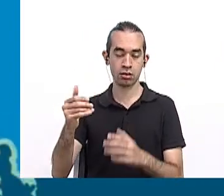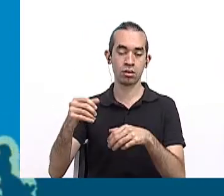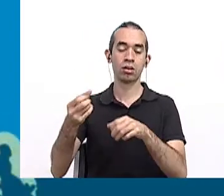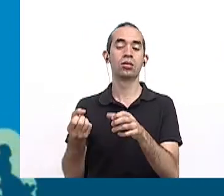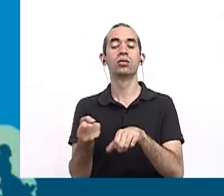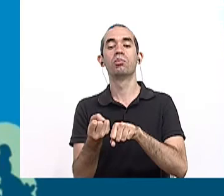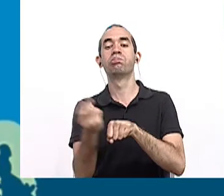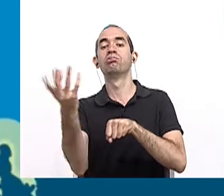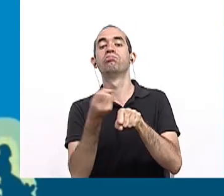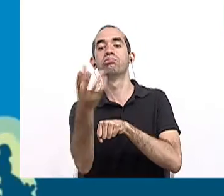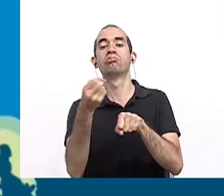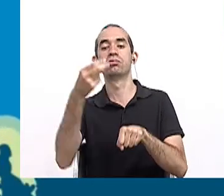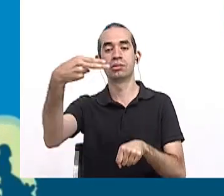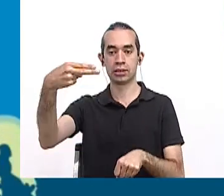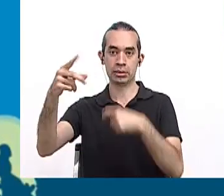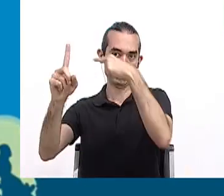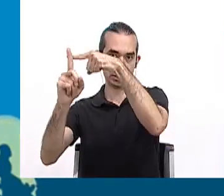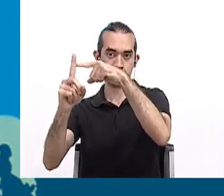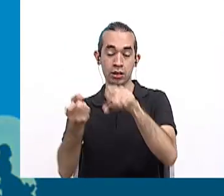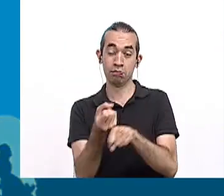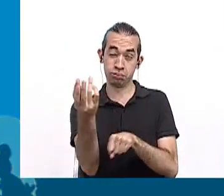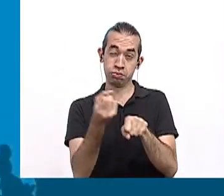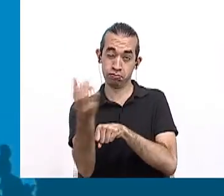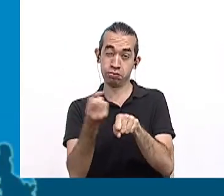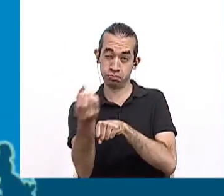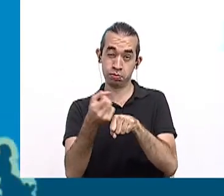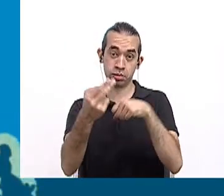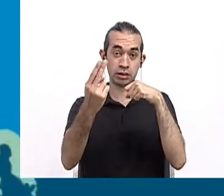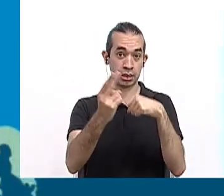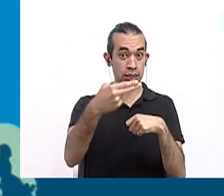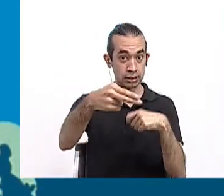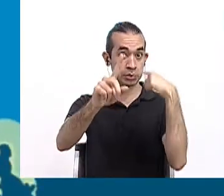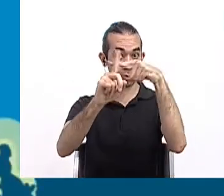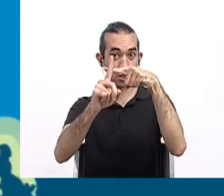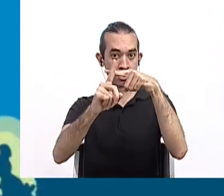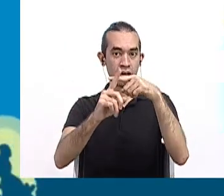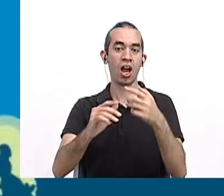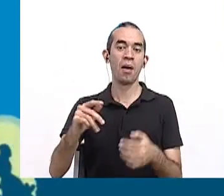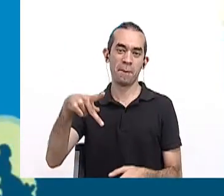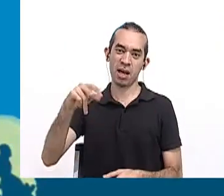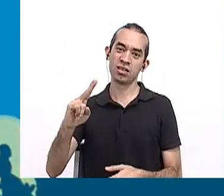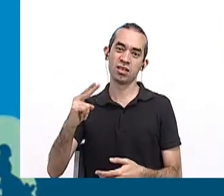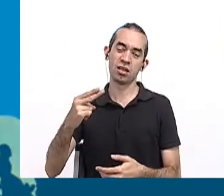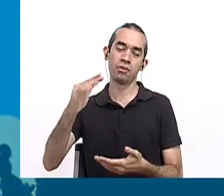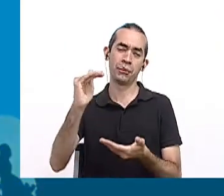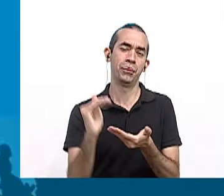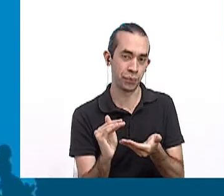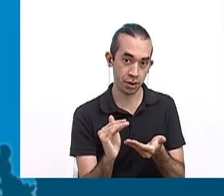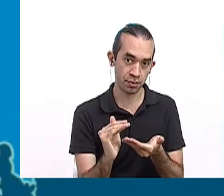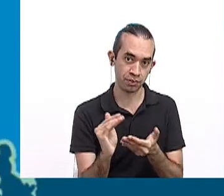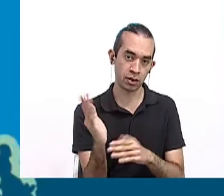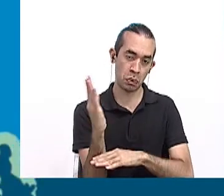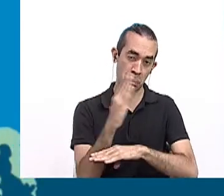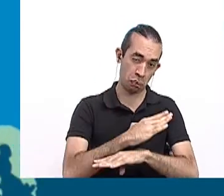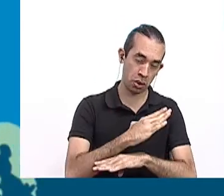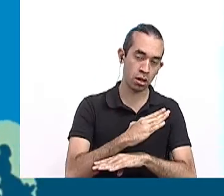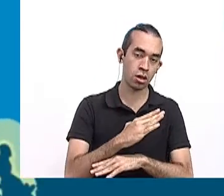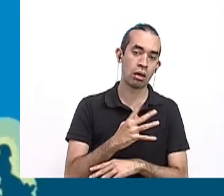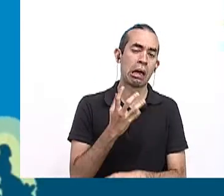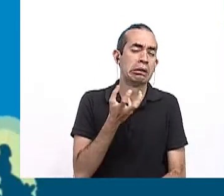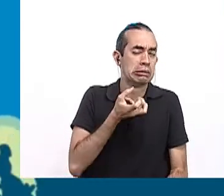hidrógeno cuantos más iones de hidrógeno hay más baja el ph del agua y más ácido se vuelve lo sea